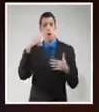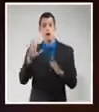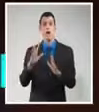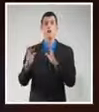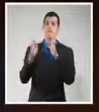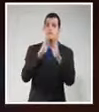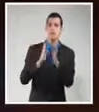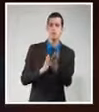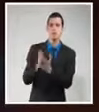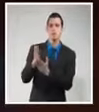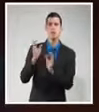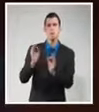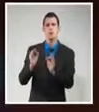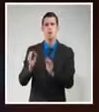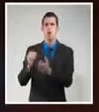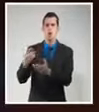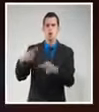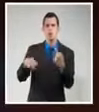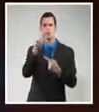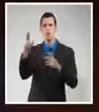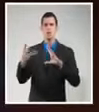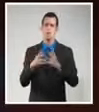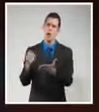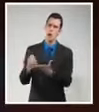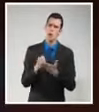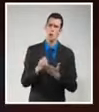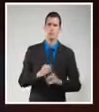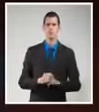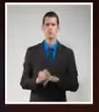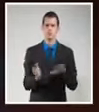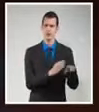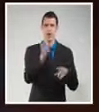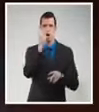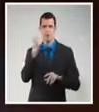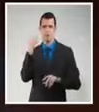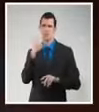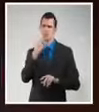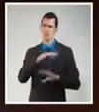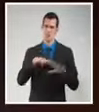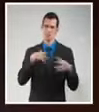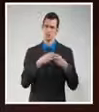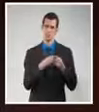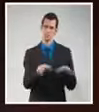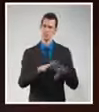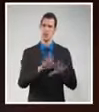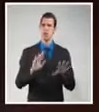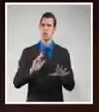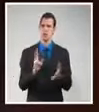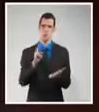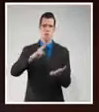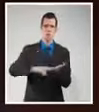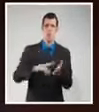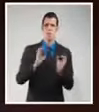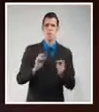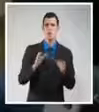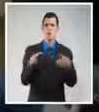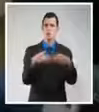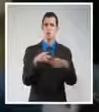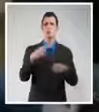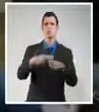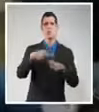retiro del proyecto de Archipiélago, me retiro de la convocatoria de la iniciativa que hubo por parte de